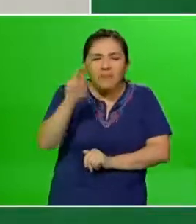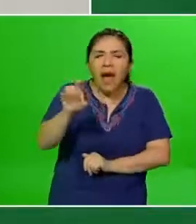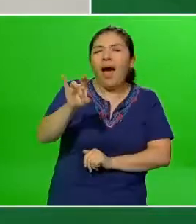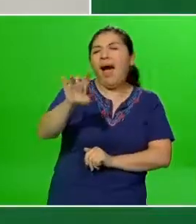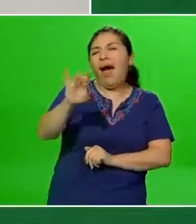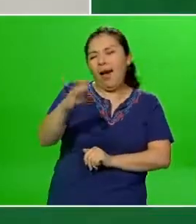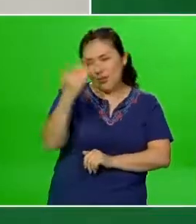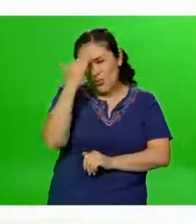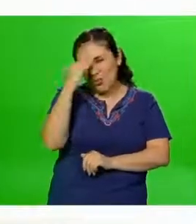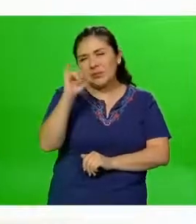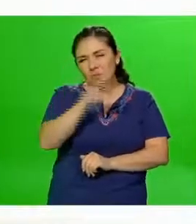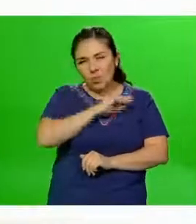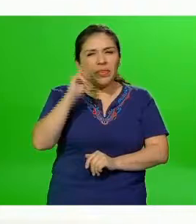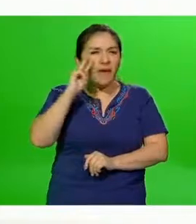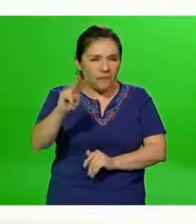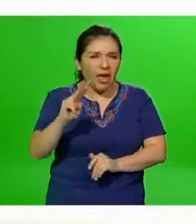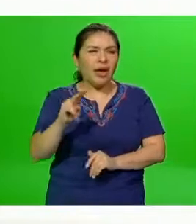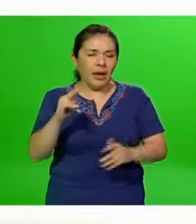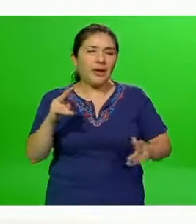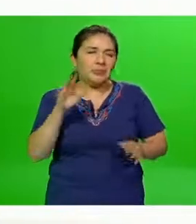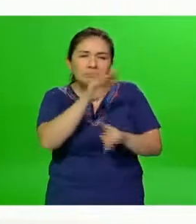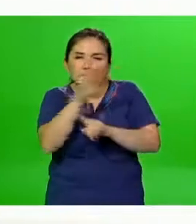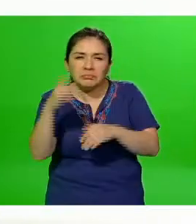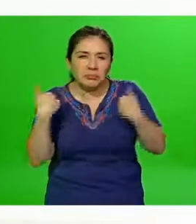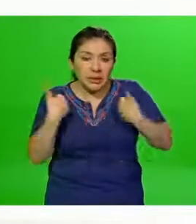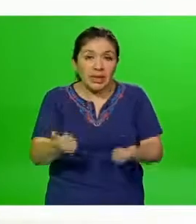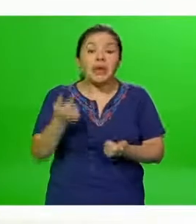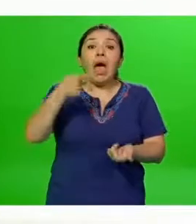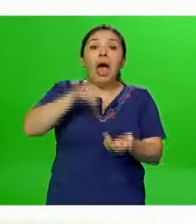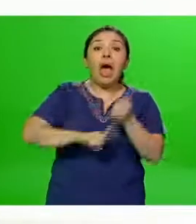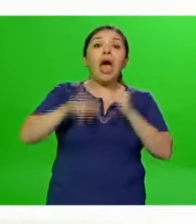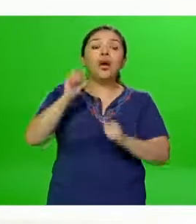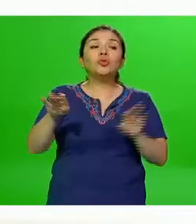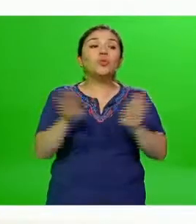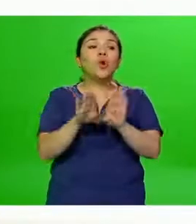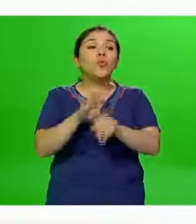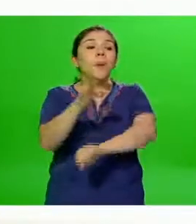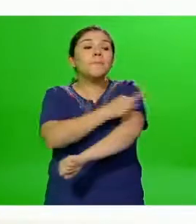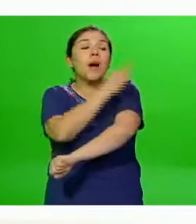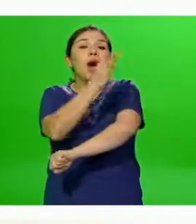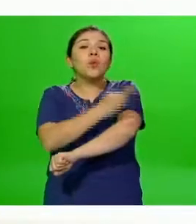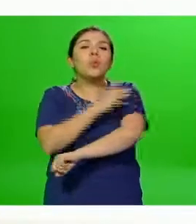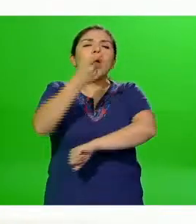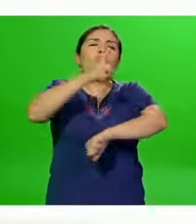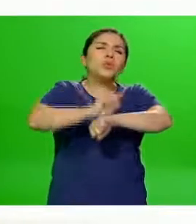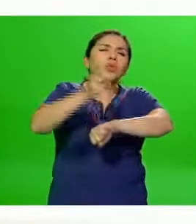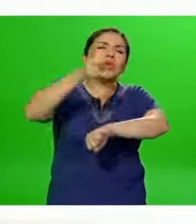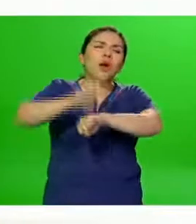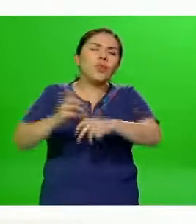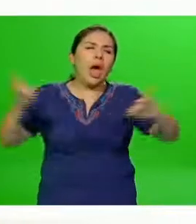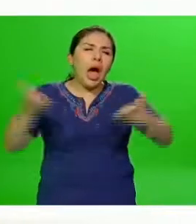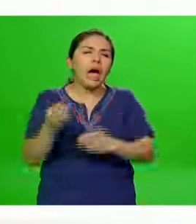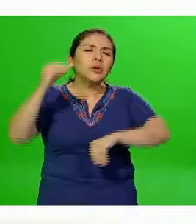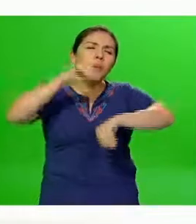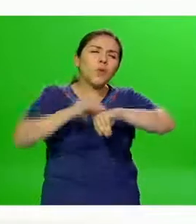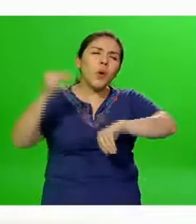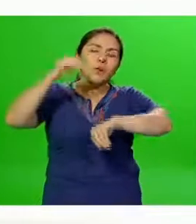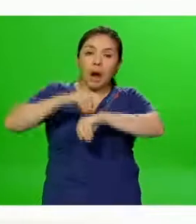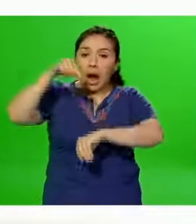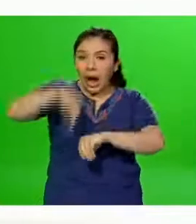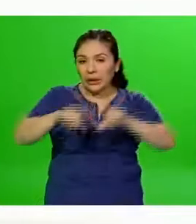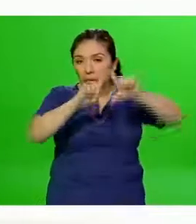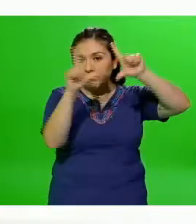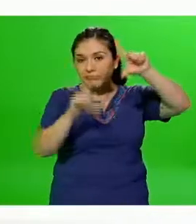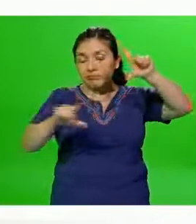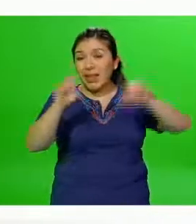la conocen y la pueden leer muy bien, es donde actualizamos las dosis que día con día se están colocando en todo el territorio mexicano.